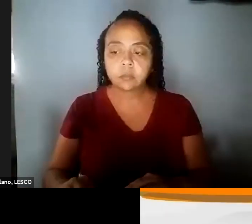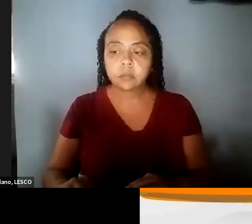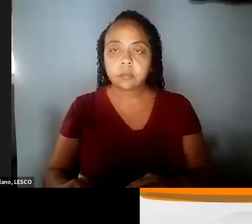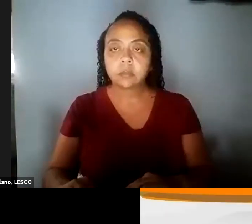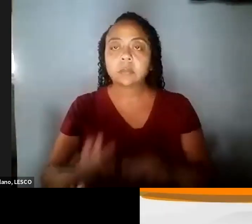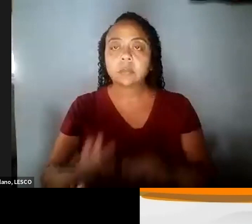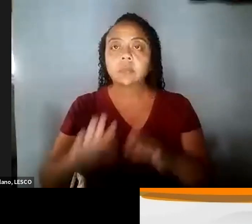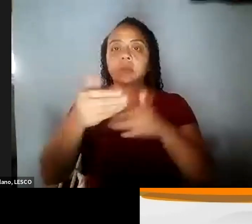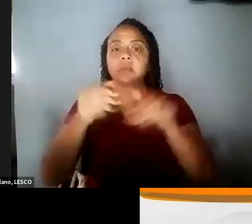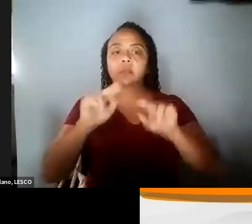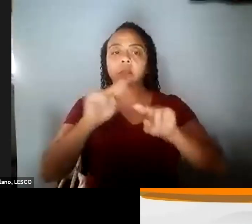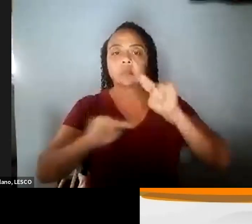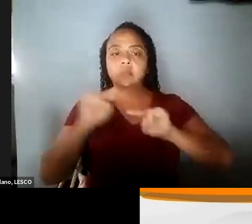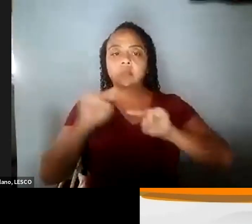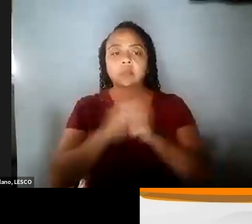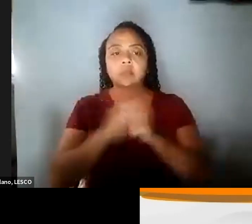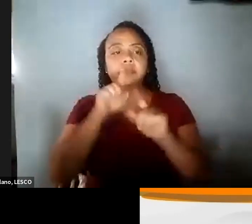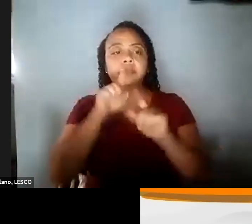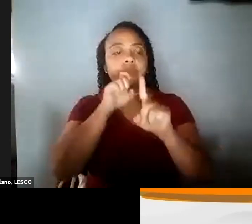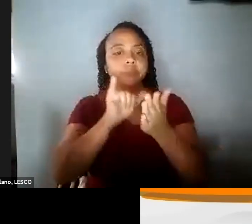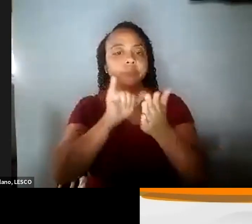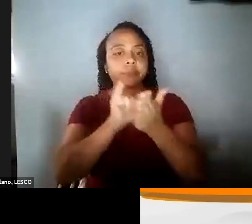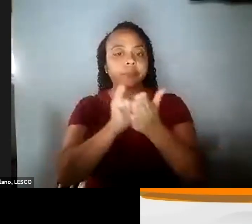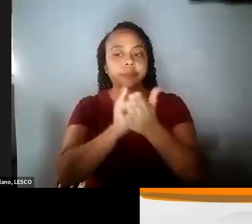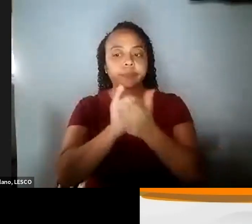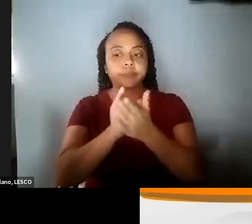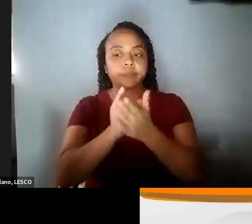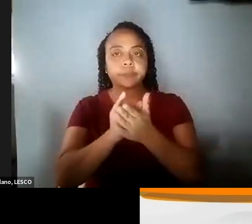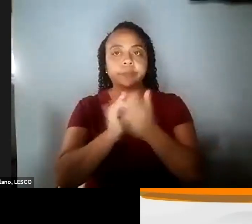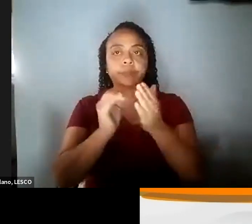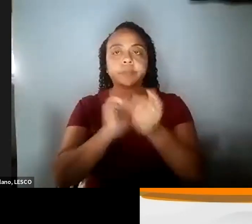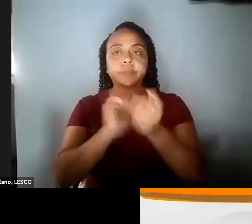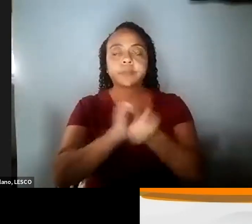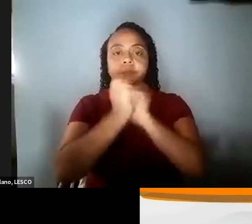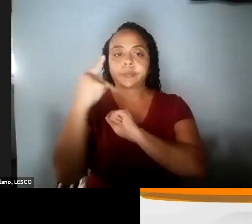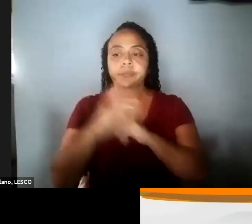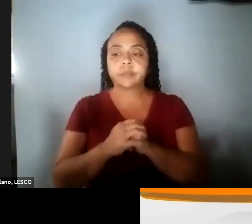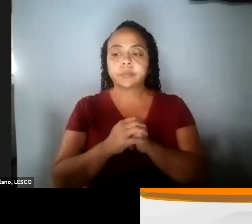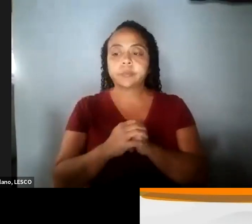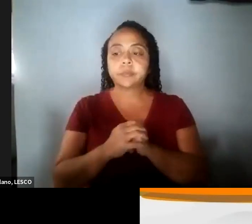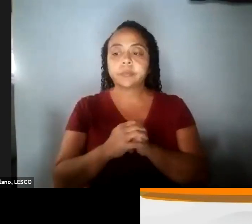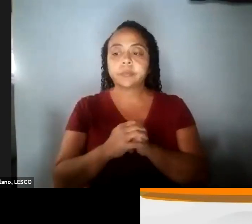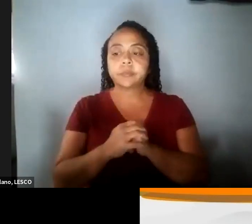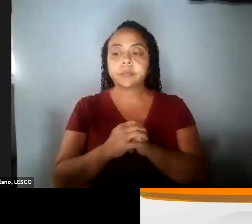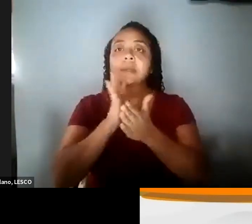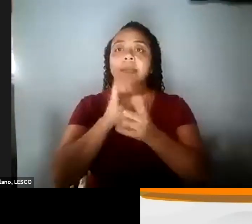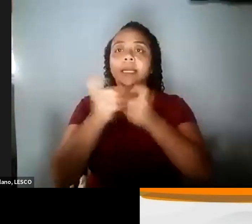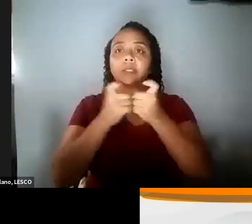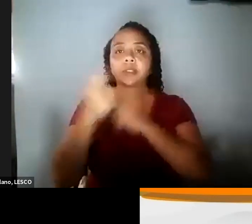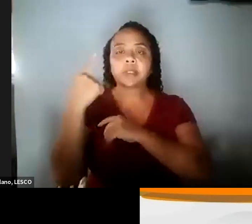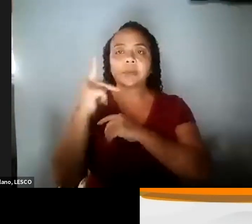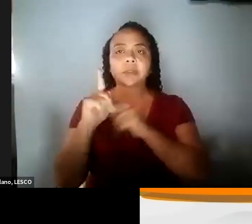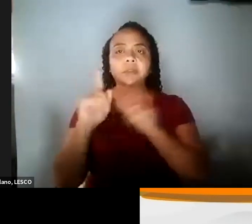negocio a raíz de esta materialización del riesgo en ese sentido hablar de gestión de riesgo mitigación de desastres